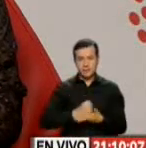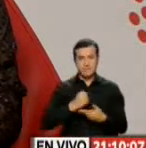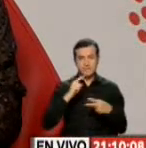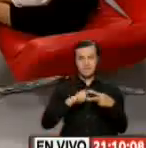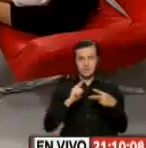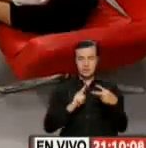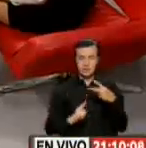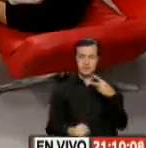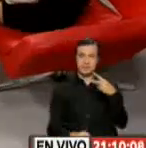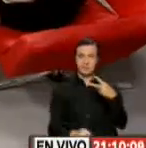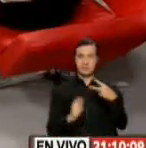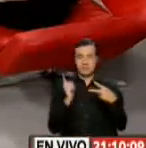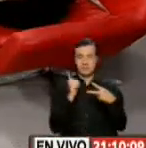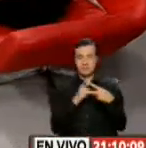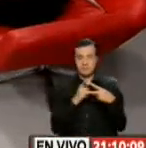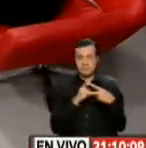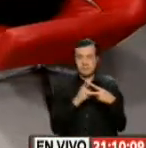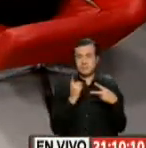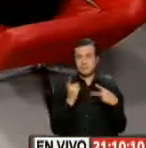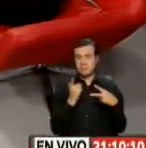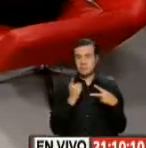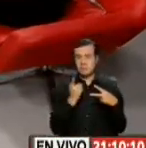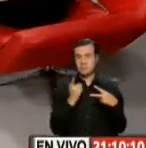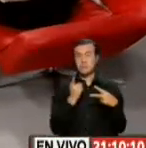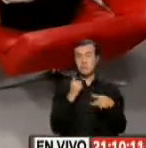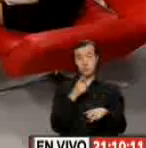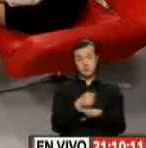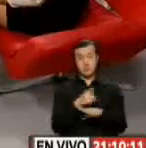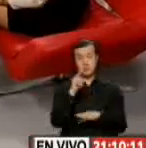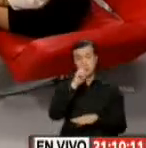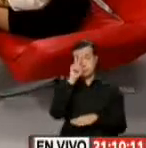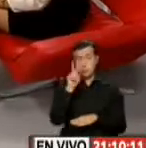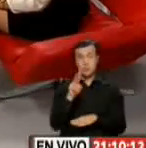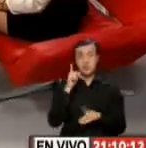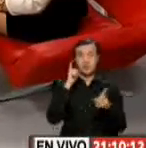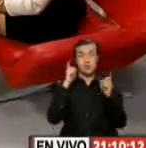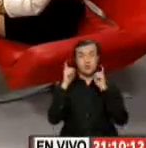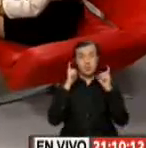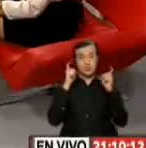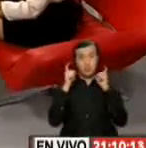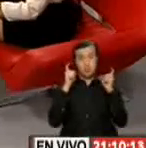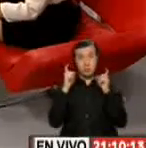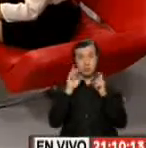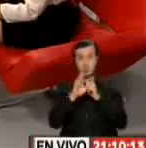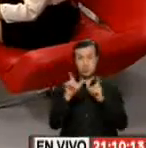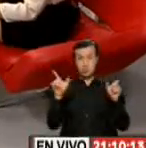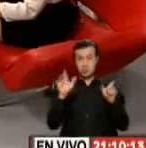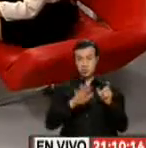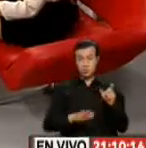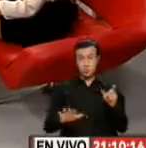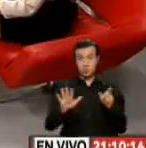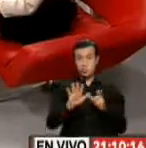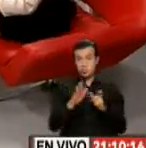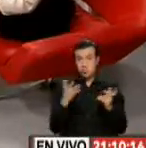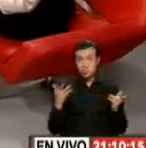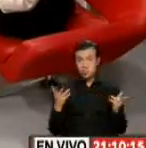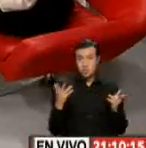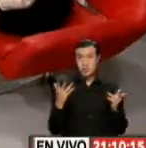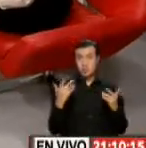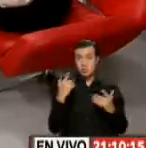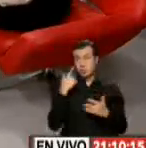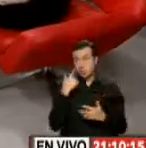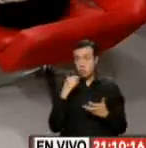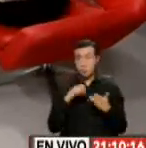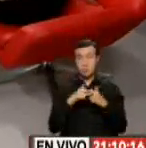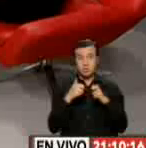interpretación. Por una parte, es también exigir a Venezuela que regularice a sus nacionales, porque estamos